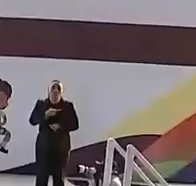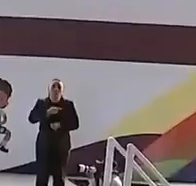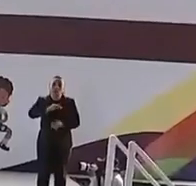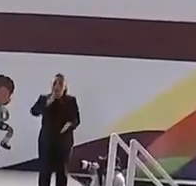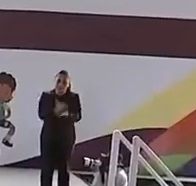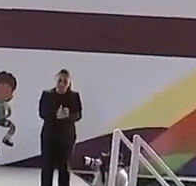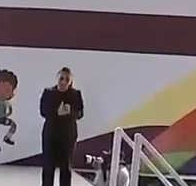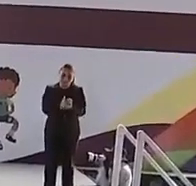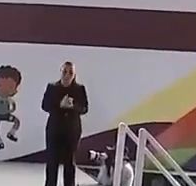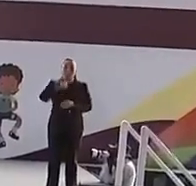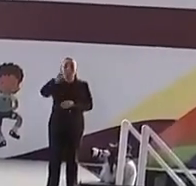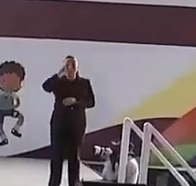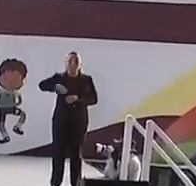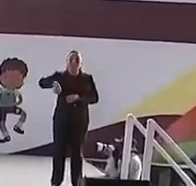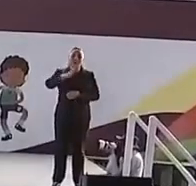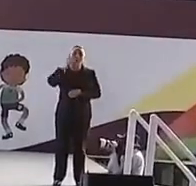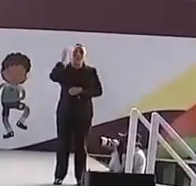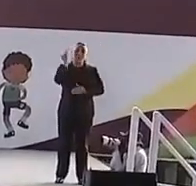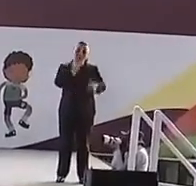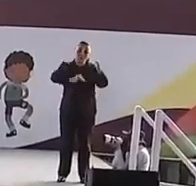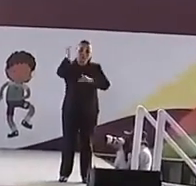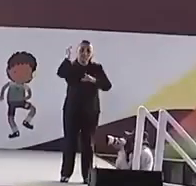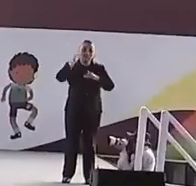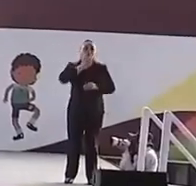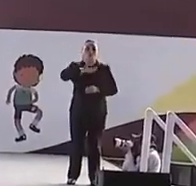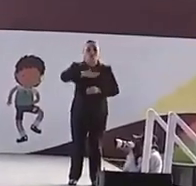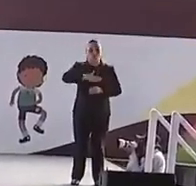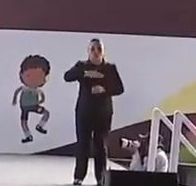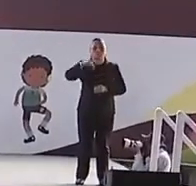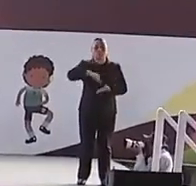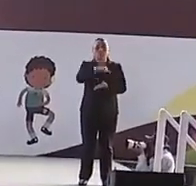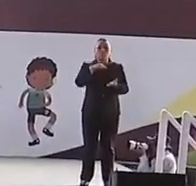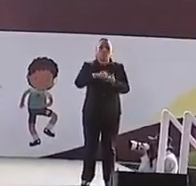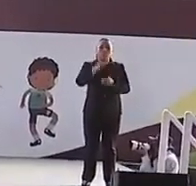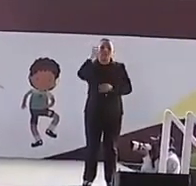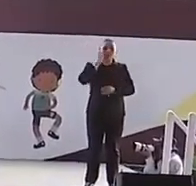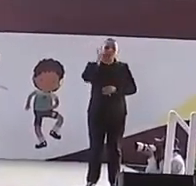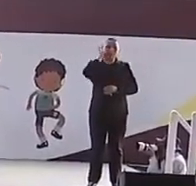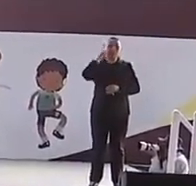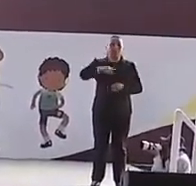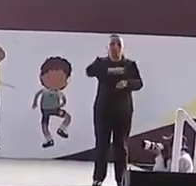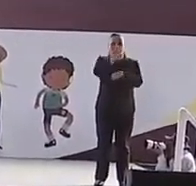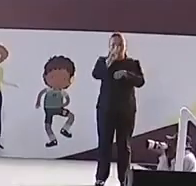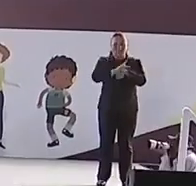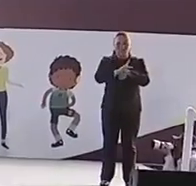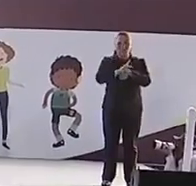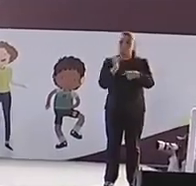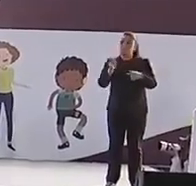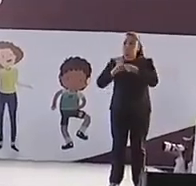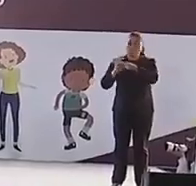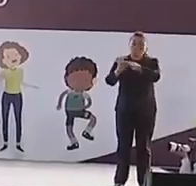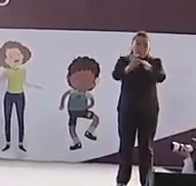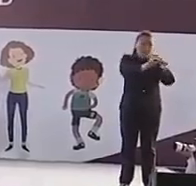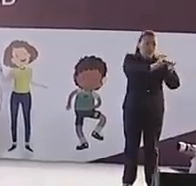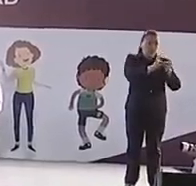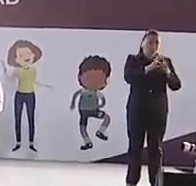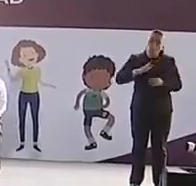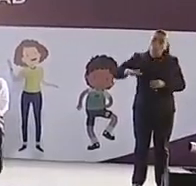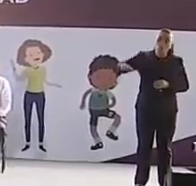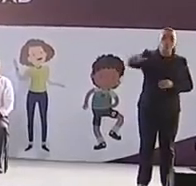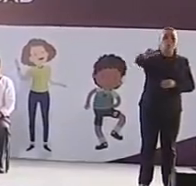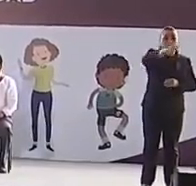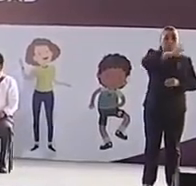para que haya progreso con justicia en guerrero y en el país la unidad de todos